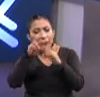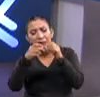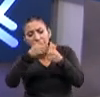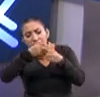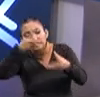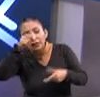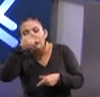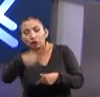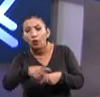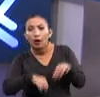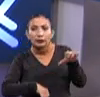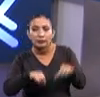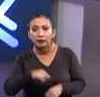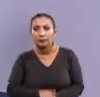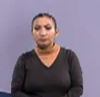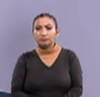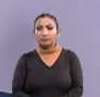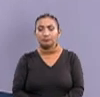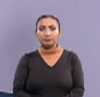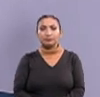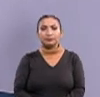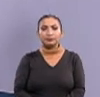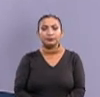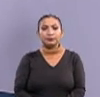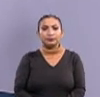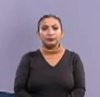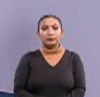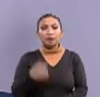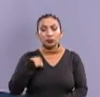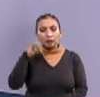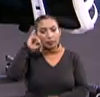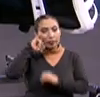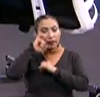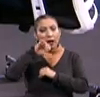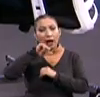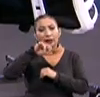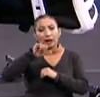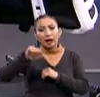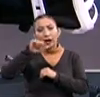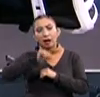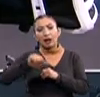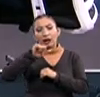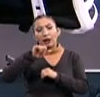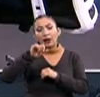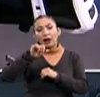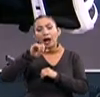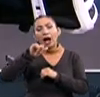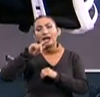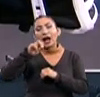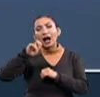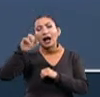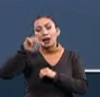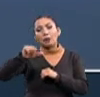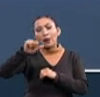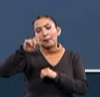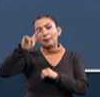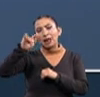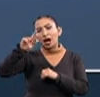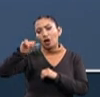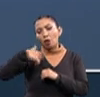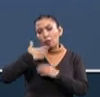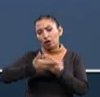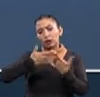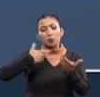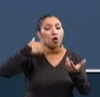viendo precisamente esos movimientos de calendarización? Sí, bueno, mi Instagram es @anafernandezpiano. Ahí por lo general yo subo los